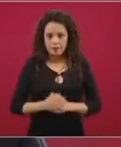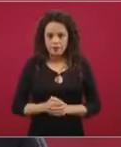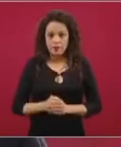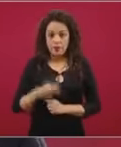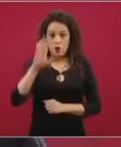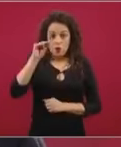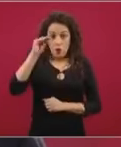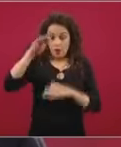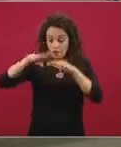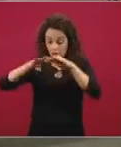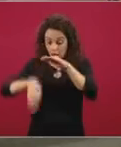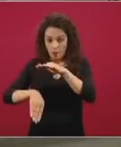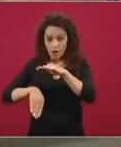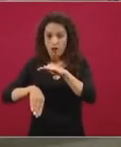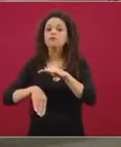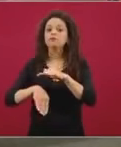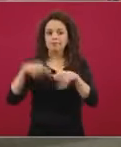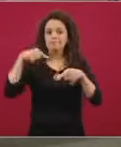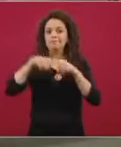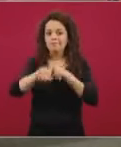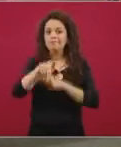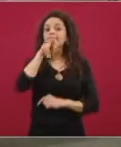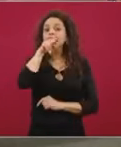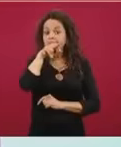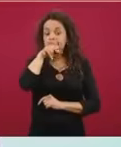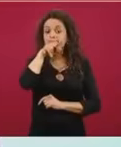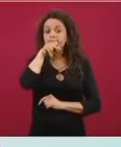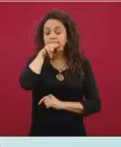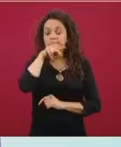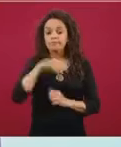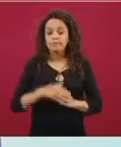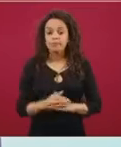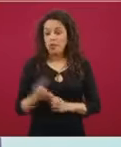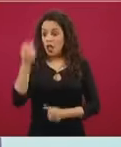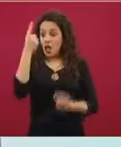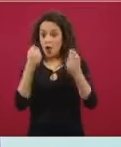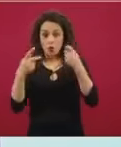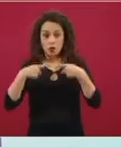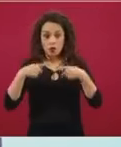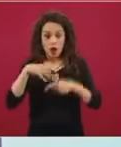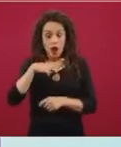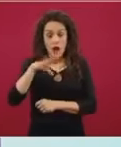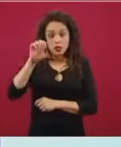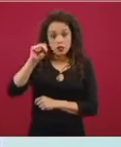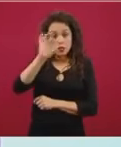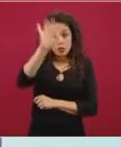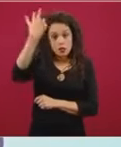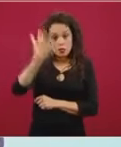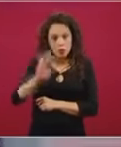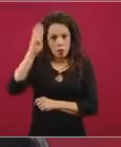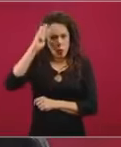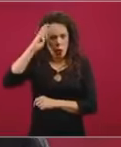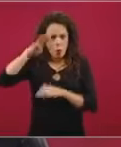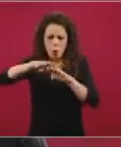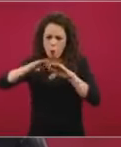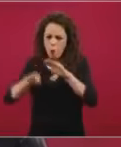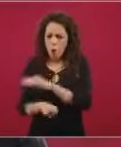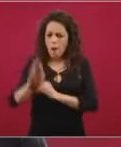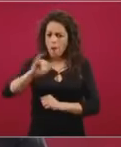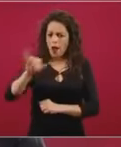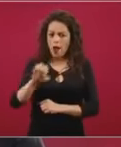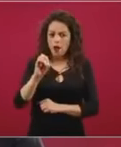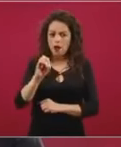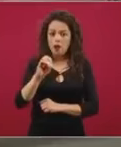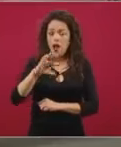ya preocupante. Y hay personas que llegan a tener 60% de oxigenación, bajísimo, y apenas